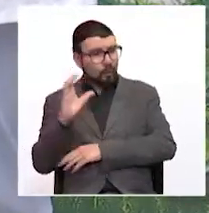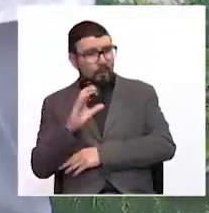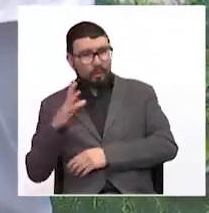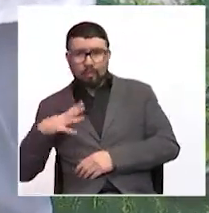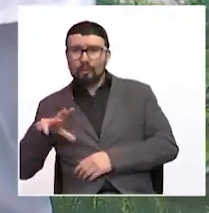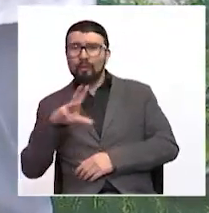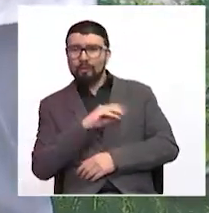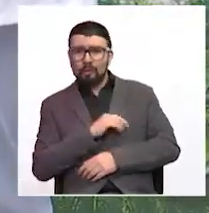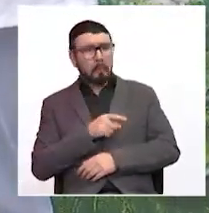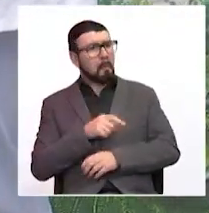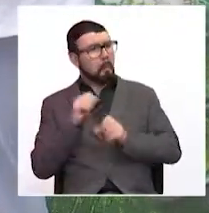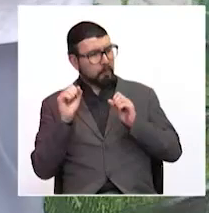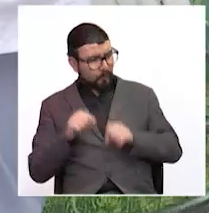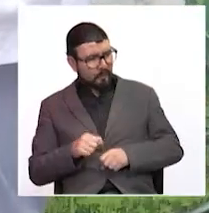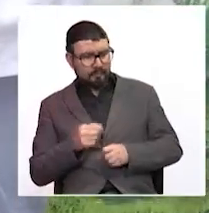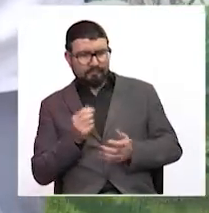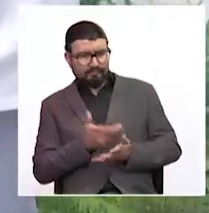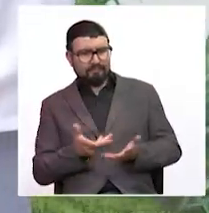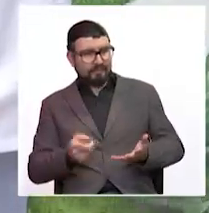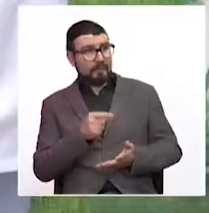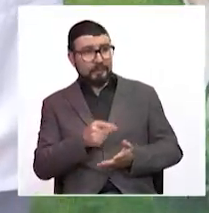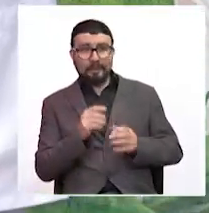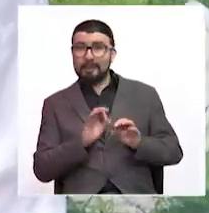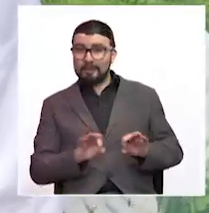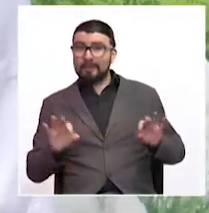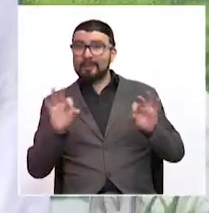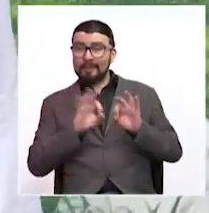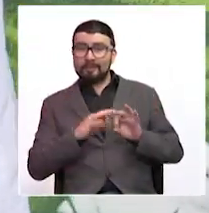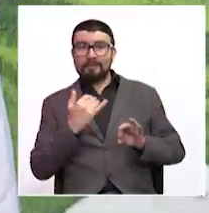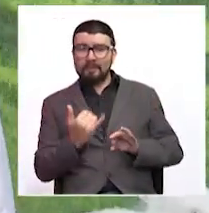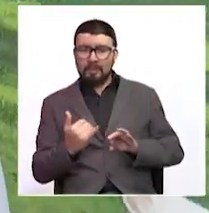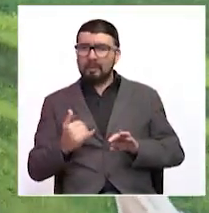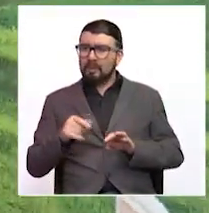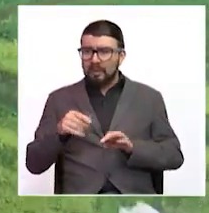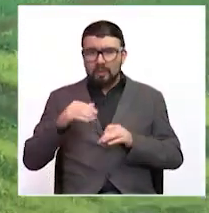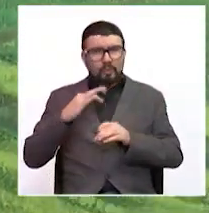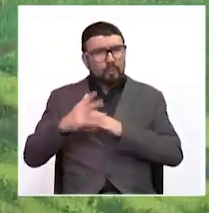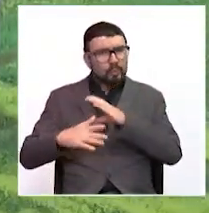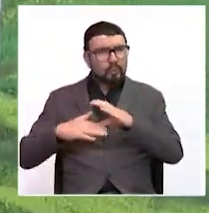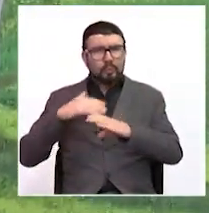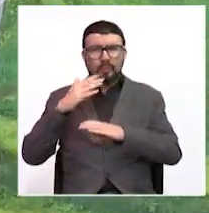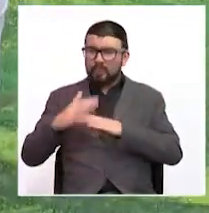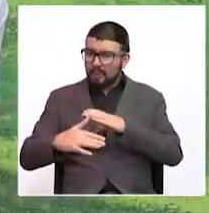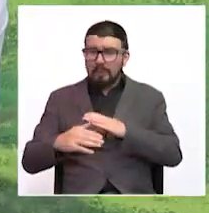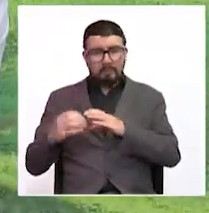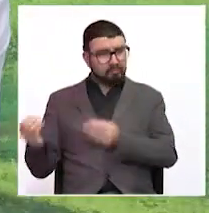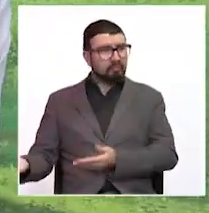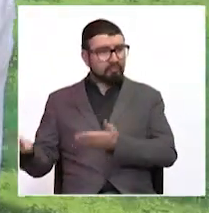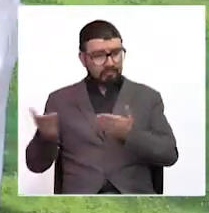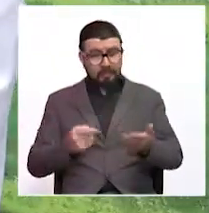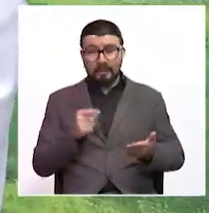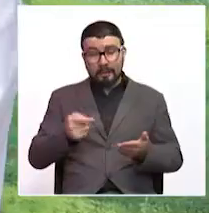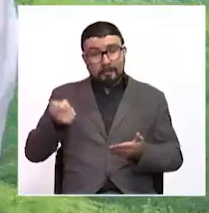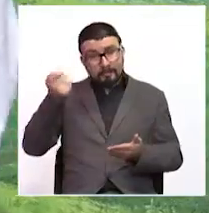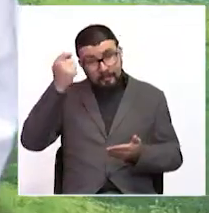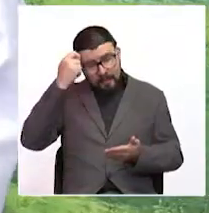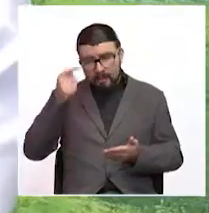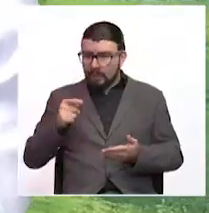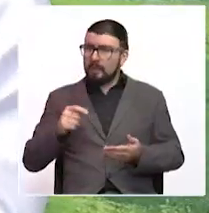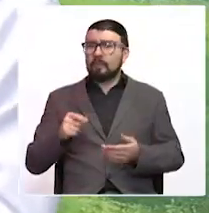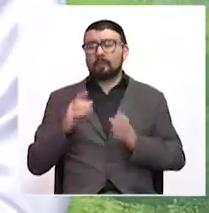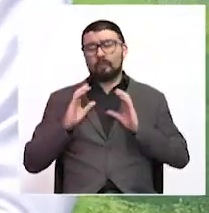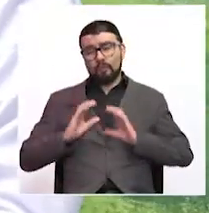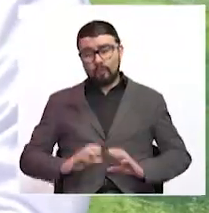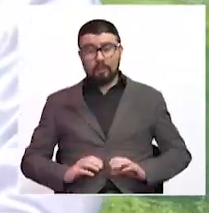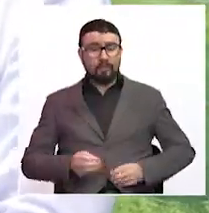se puede y se pueden hacer cosas grandes aun reciclando y teniendo presente la actividad física que lo que ustedes tanto